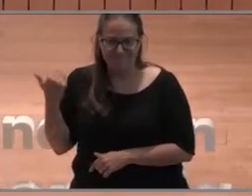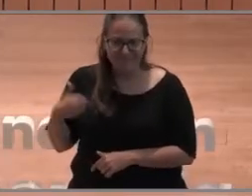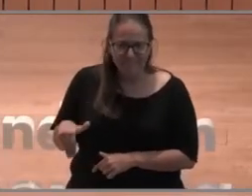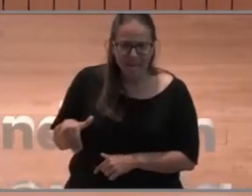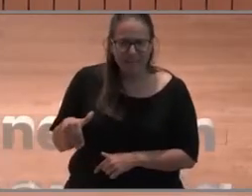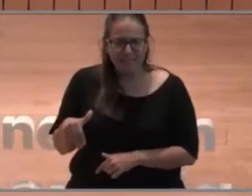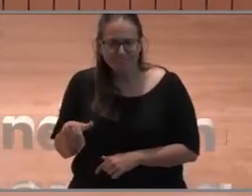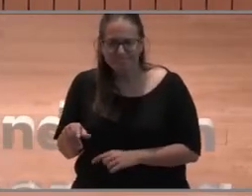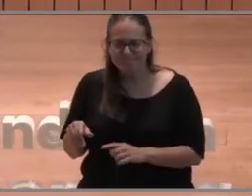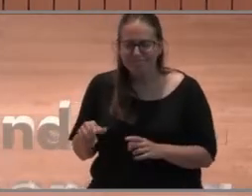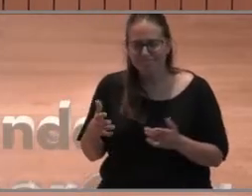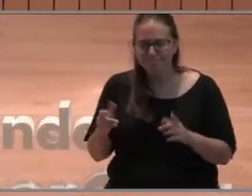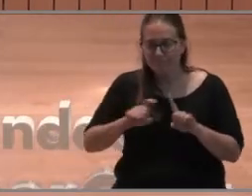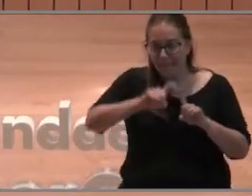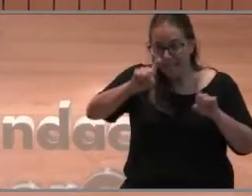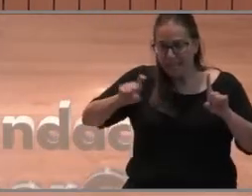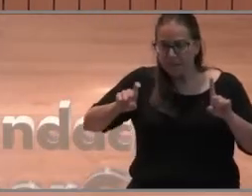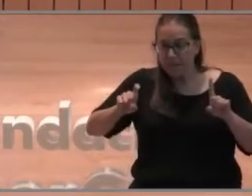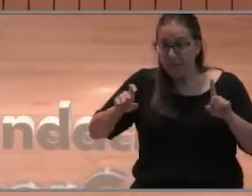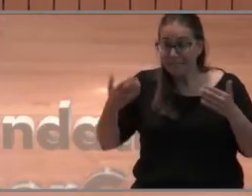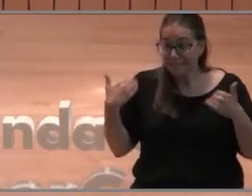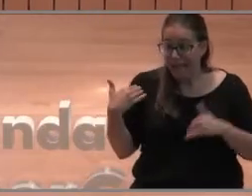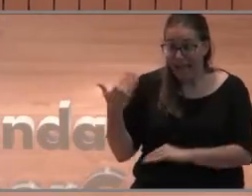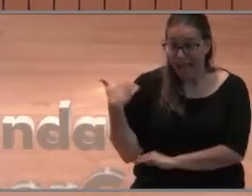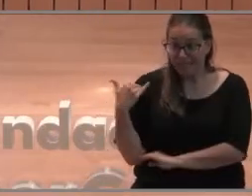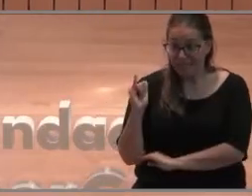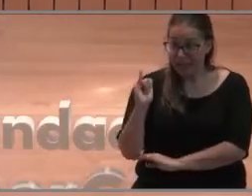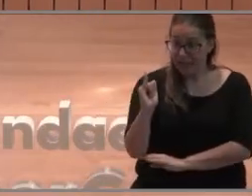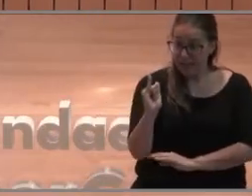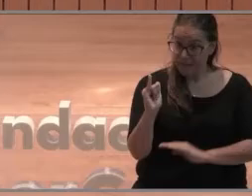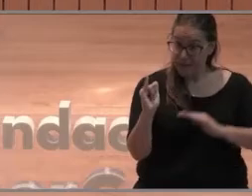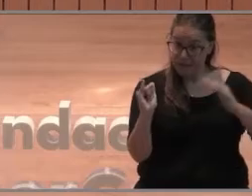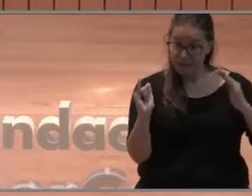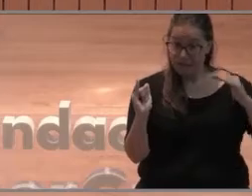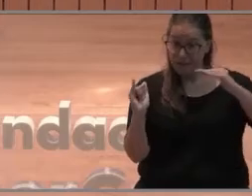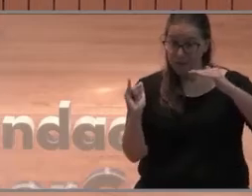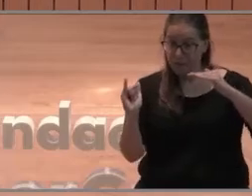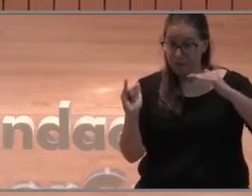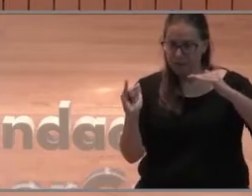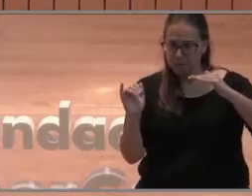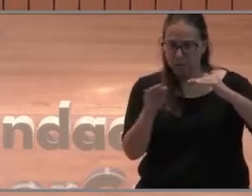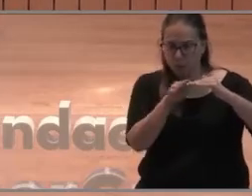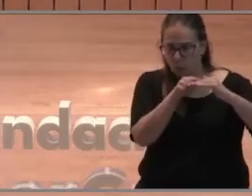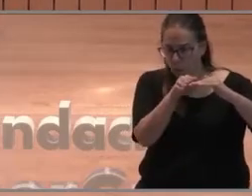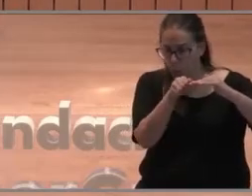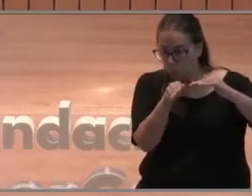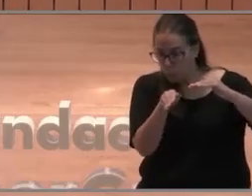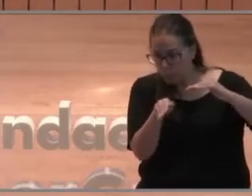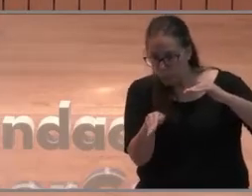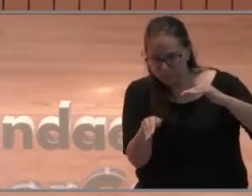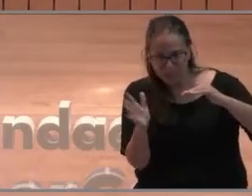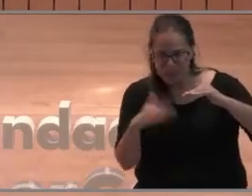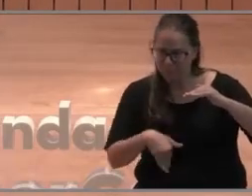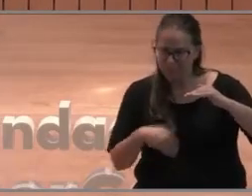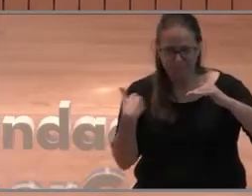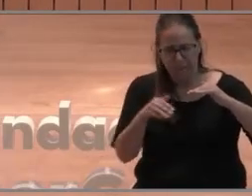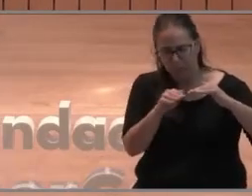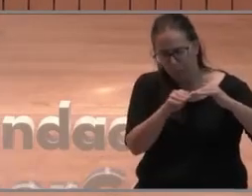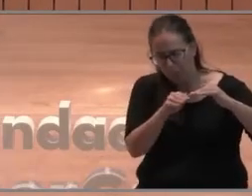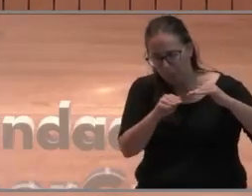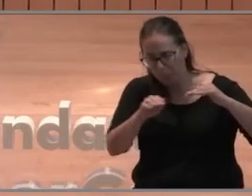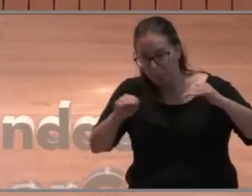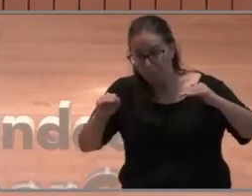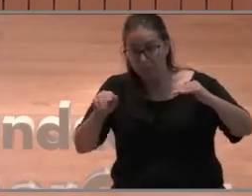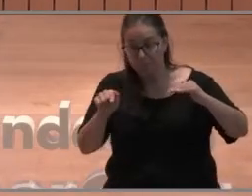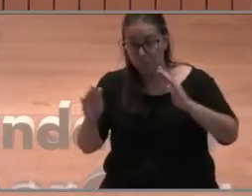una curva, o sea, añadimos lo que había antes, pero ya no notamos esa caída de... Claro, eso venía bien,